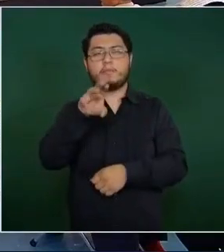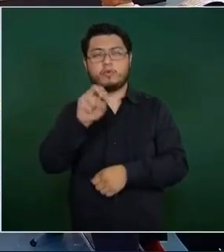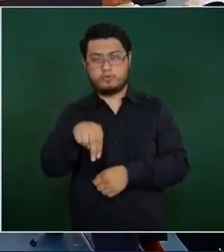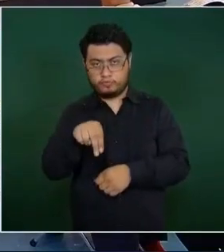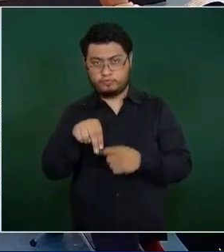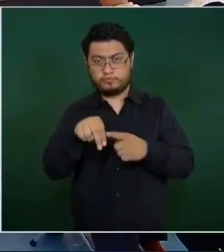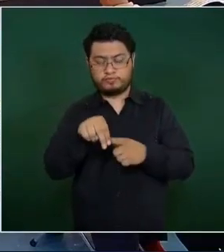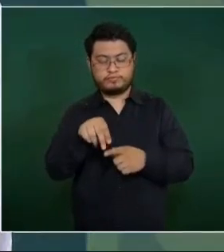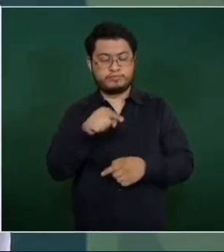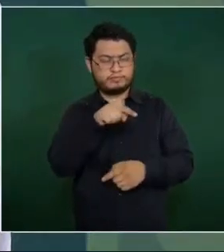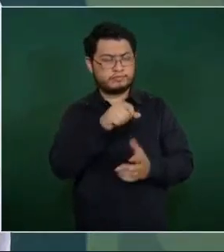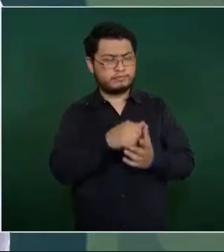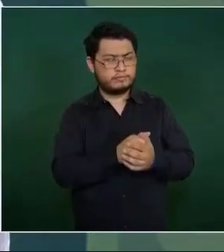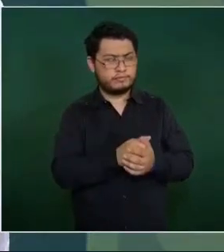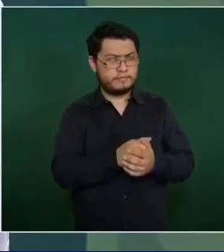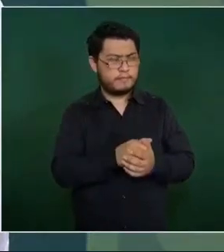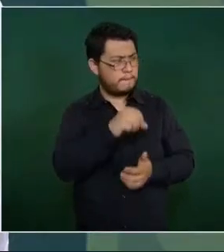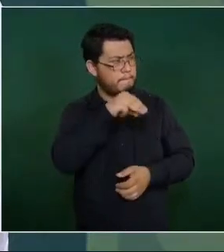Miguel Limón,